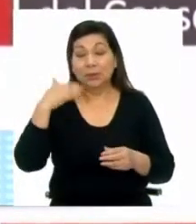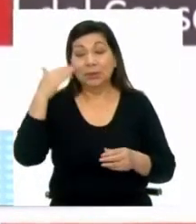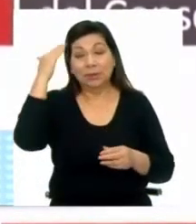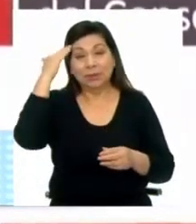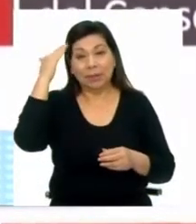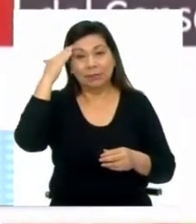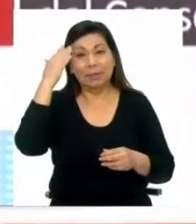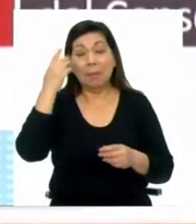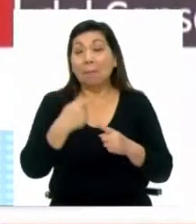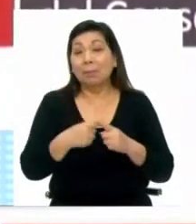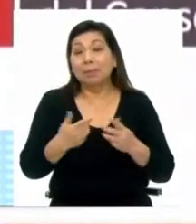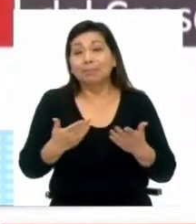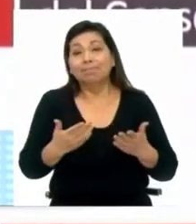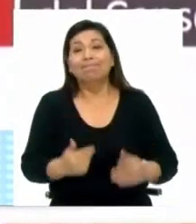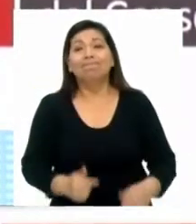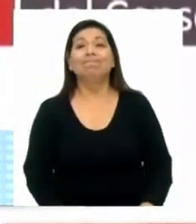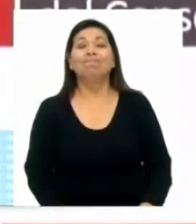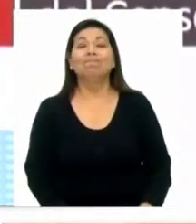sabemos, pero